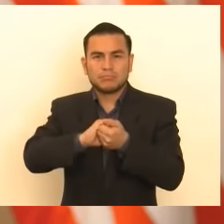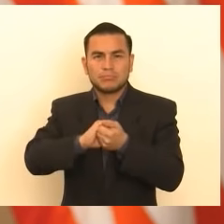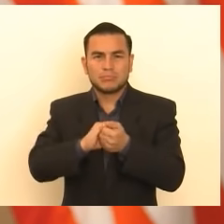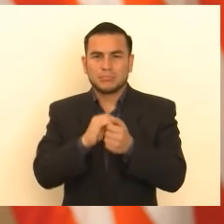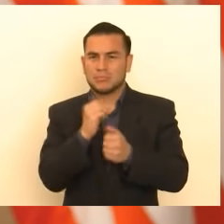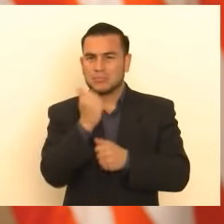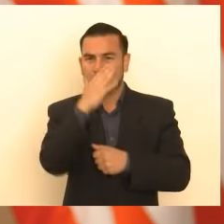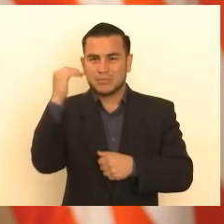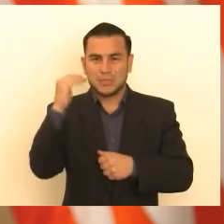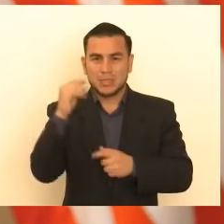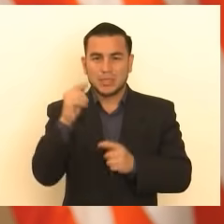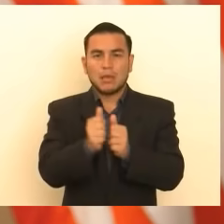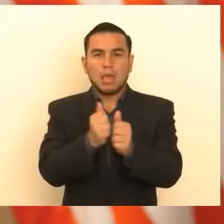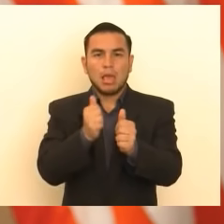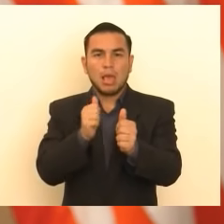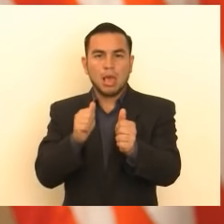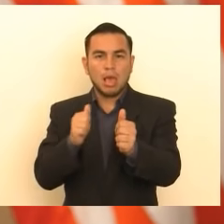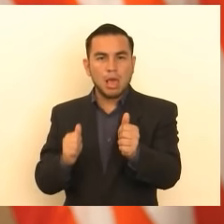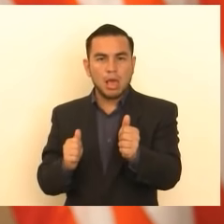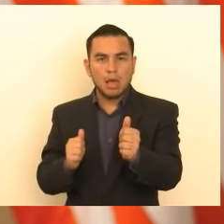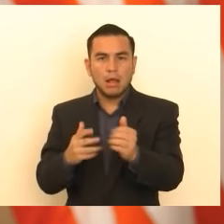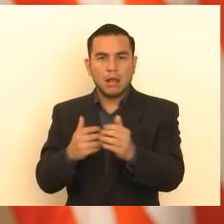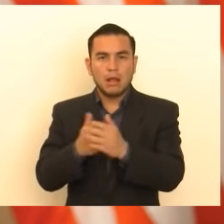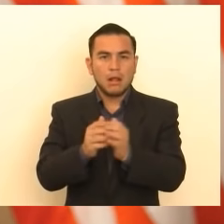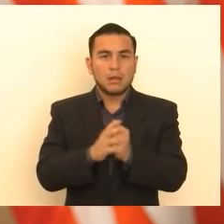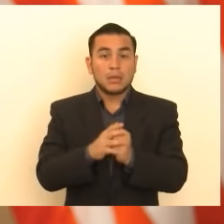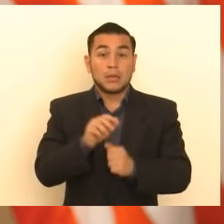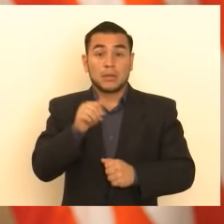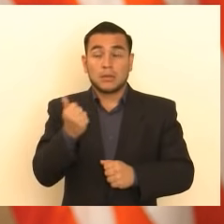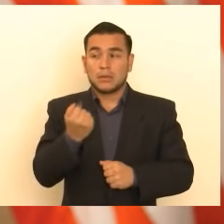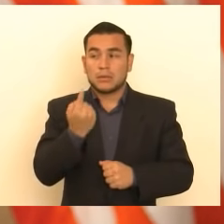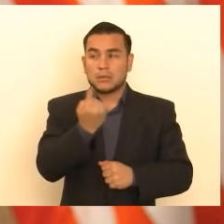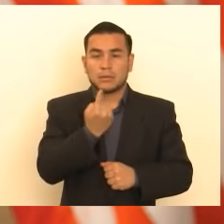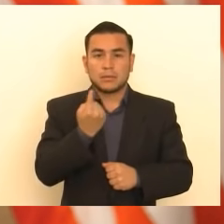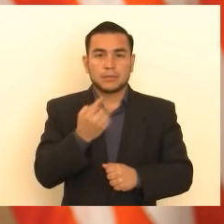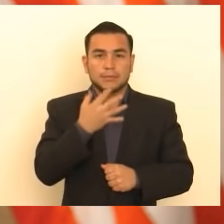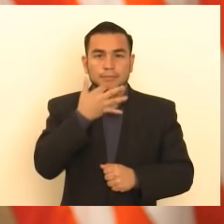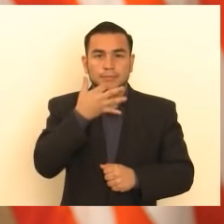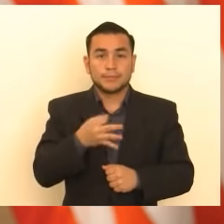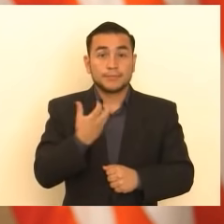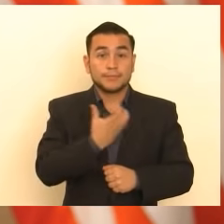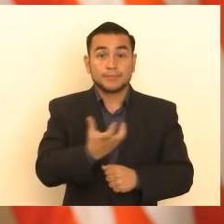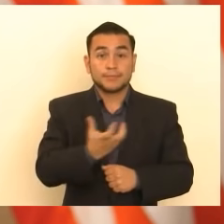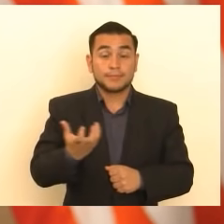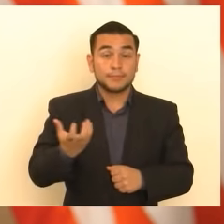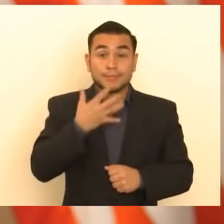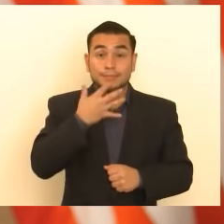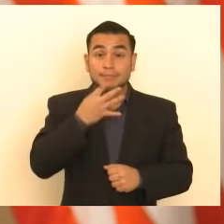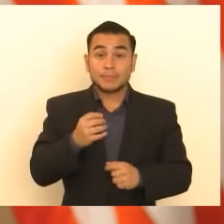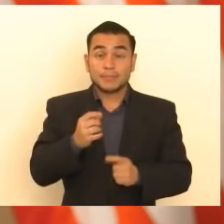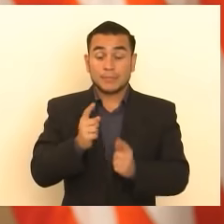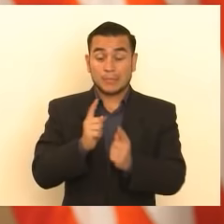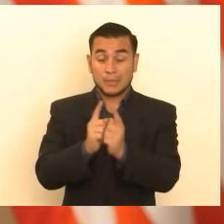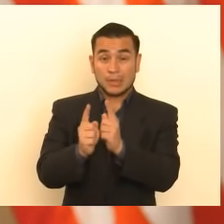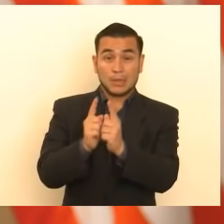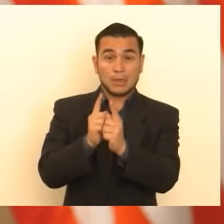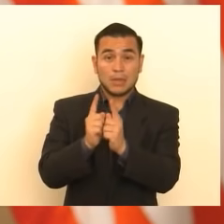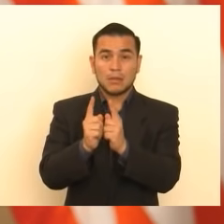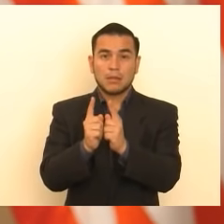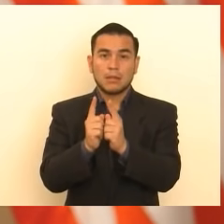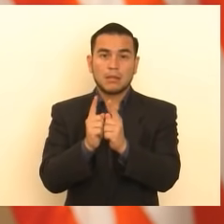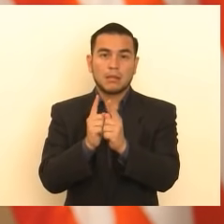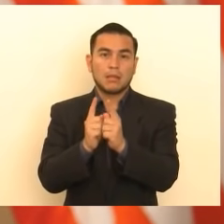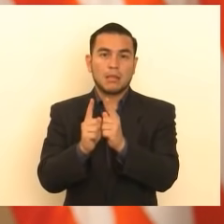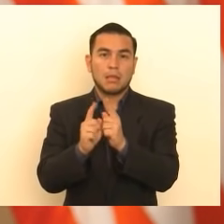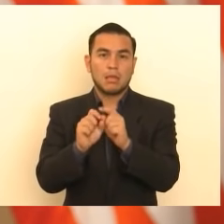nos alejaron de nuestro mayor socio y nuestro mayor aliado, pues todo eso dañó la relación que teníamos con Estados Unidos, puso